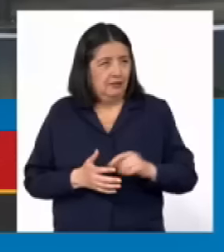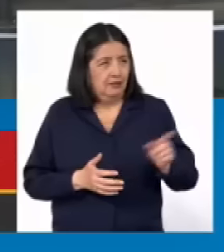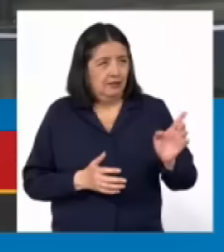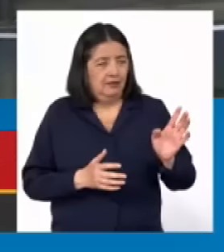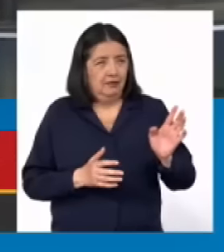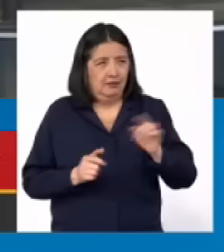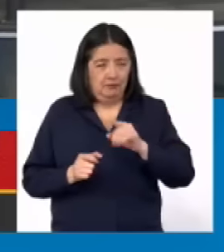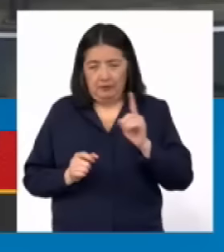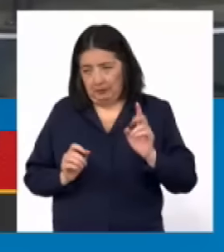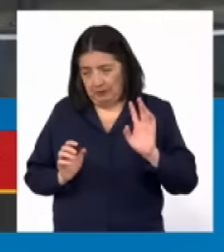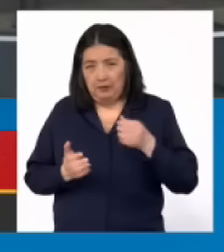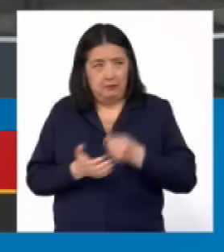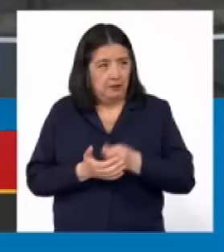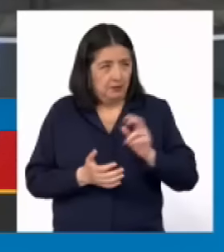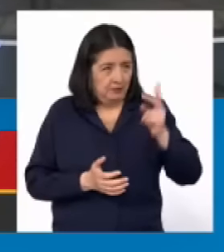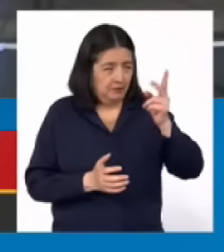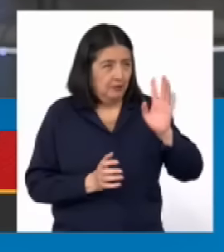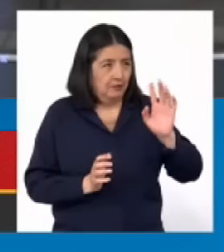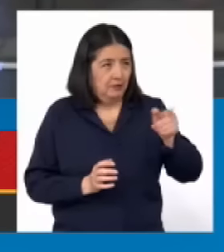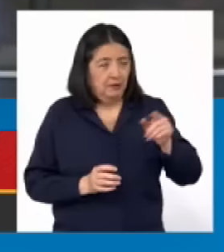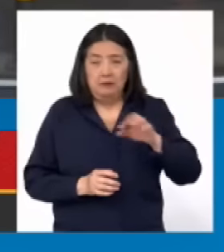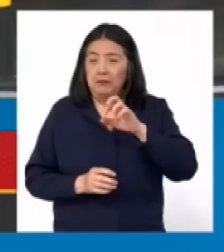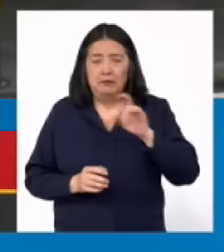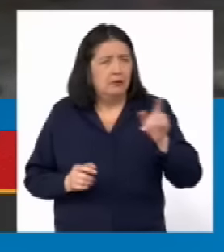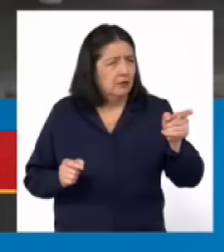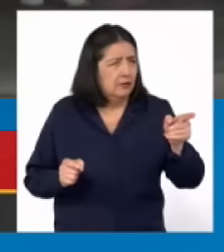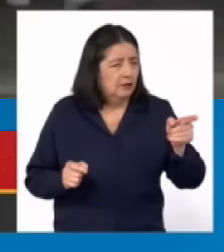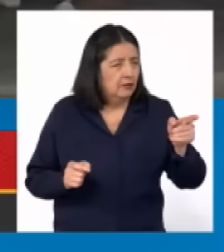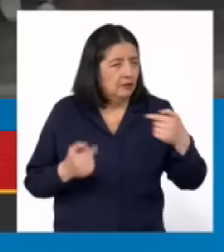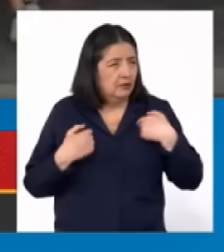para pagar una segunda apuesta... A ver, Pamelita no sé qué ha dicho.